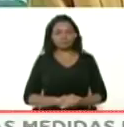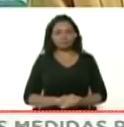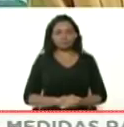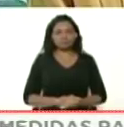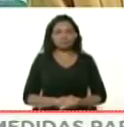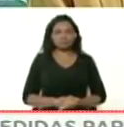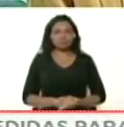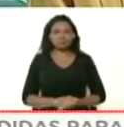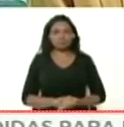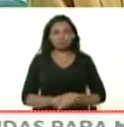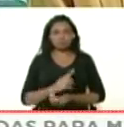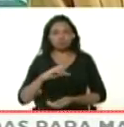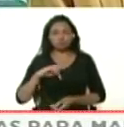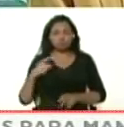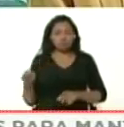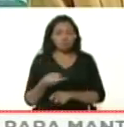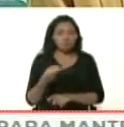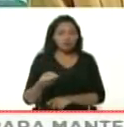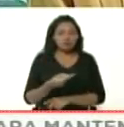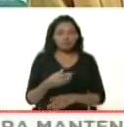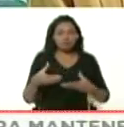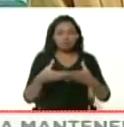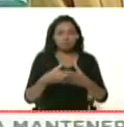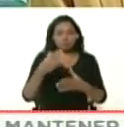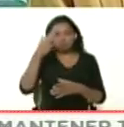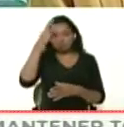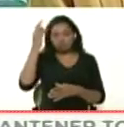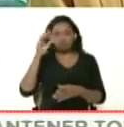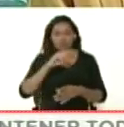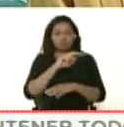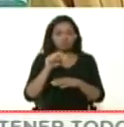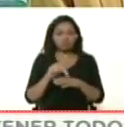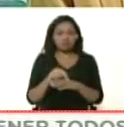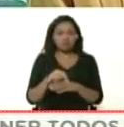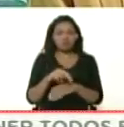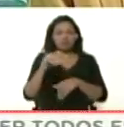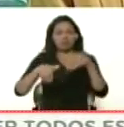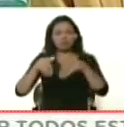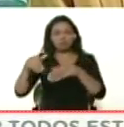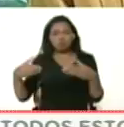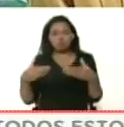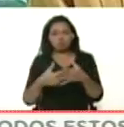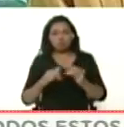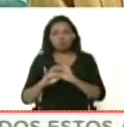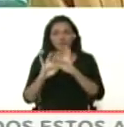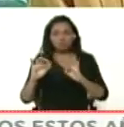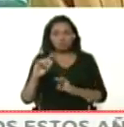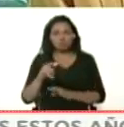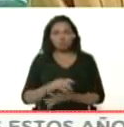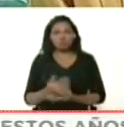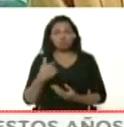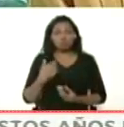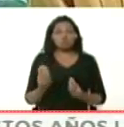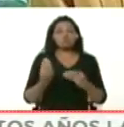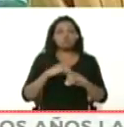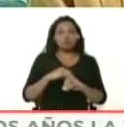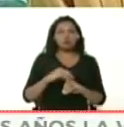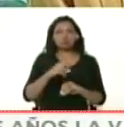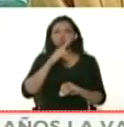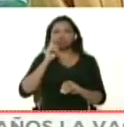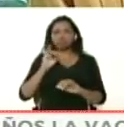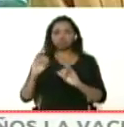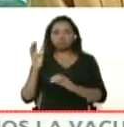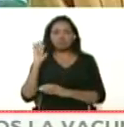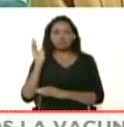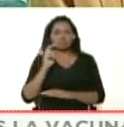Y se está buscando nombrar un Consejo Nacional Electoral por consenso, y yo he dicho, estoy de acuerdo que lo nombre, esa